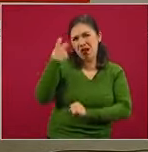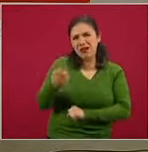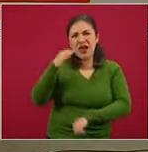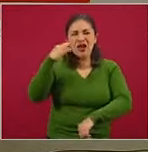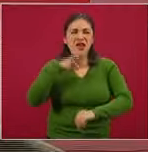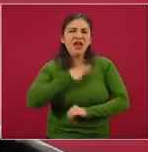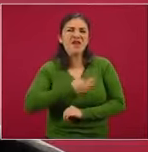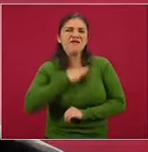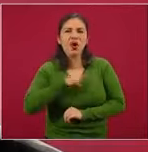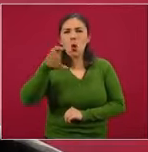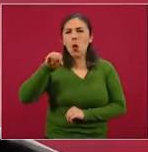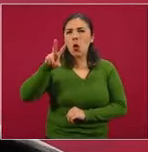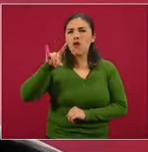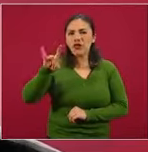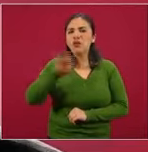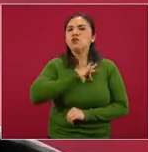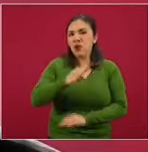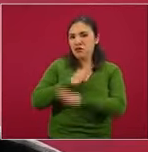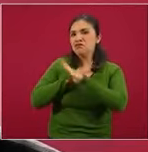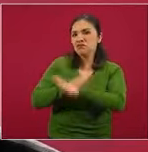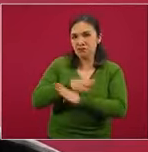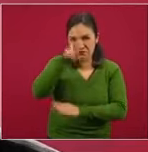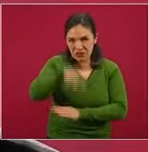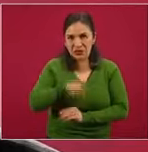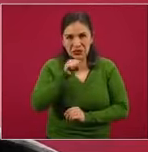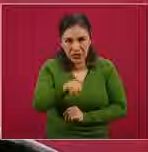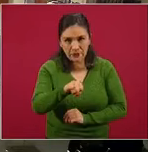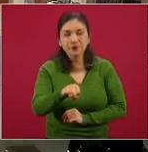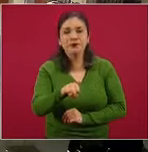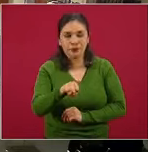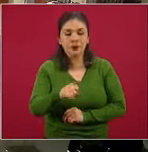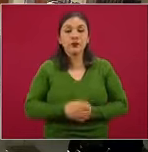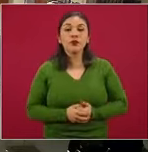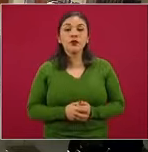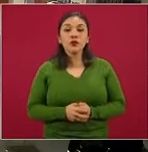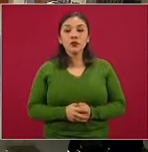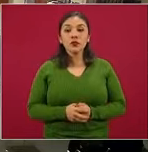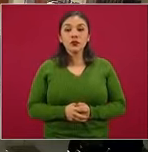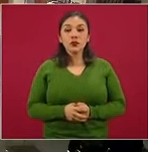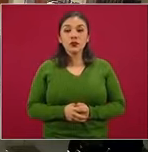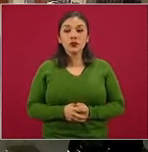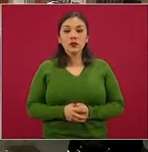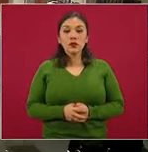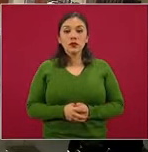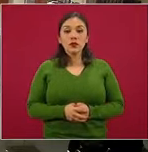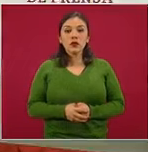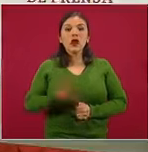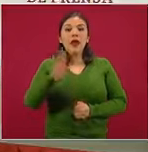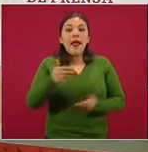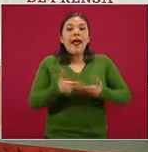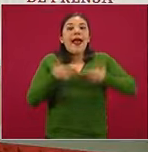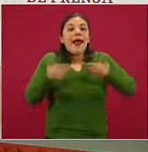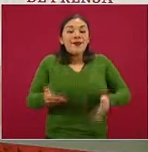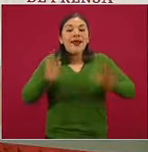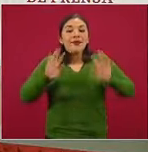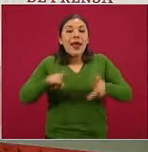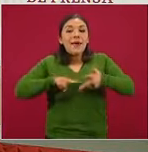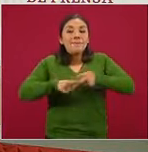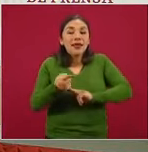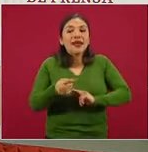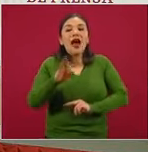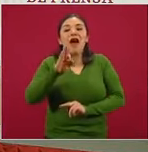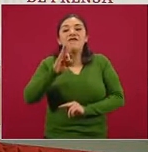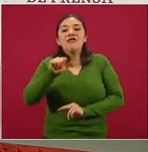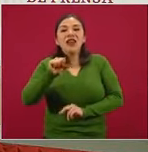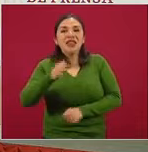infección por COVID o por el virus SARS-CoV-2 causante de COVID. Y ahora sí empieza la fase